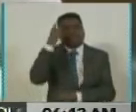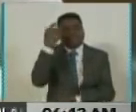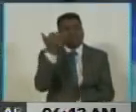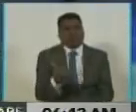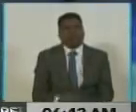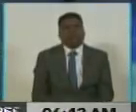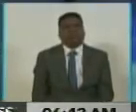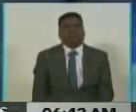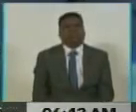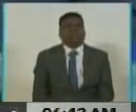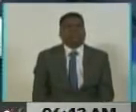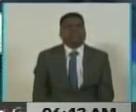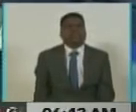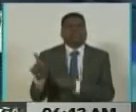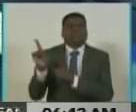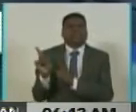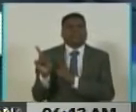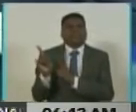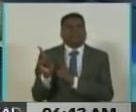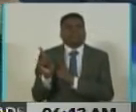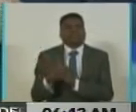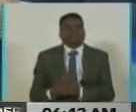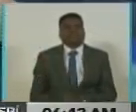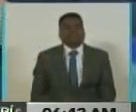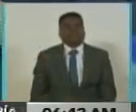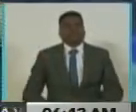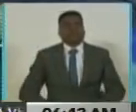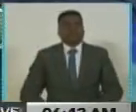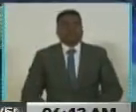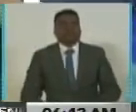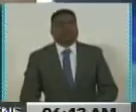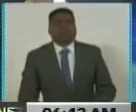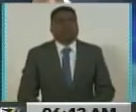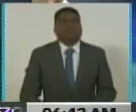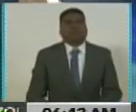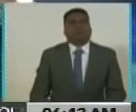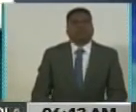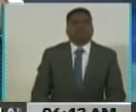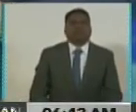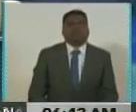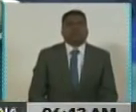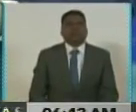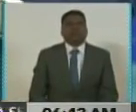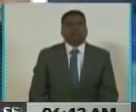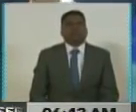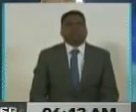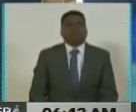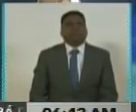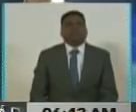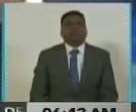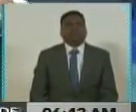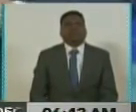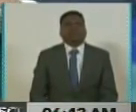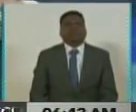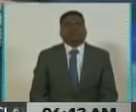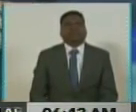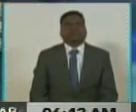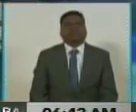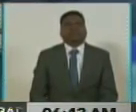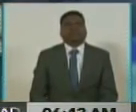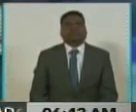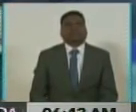José. Sí, hemos recibido ya interacciones por parte de la audiencia y también pues en consonancia con esa